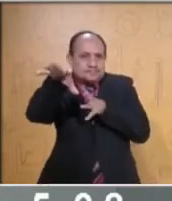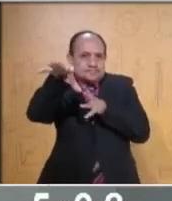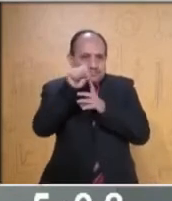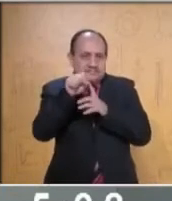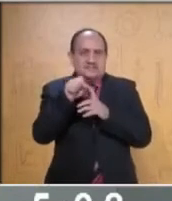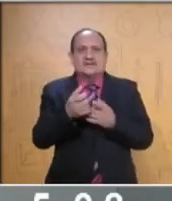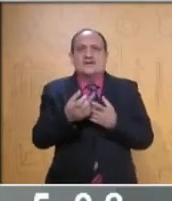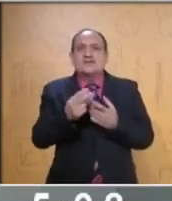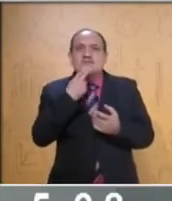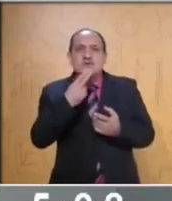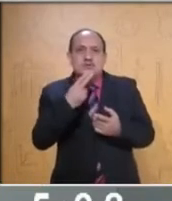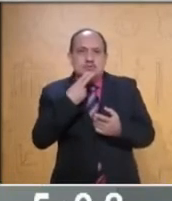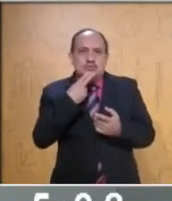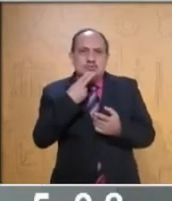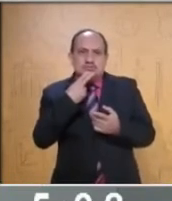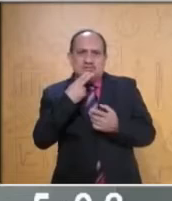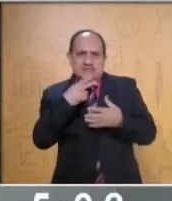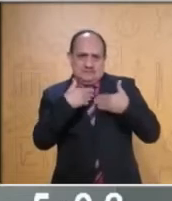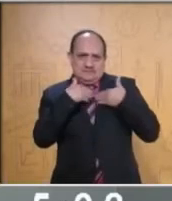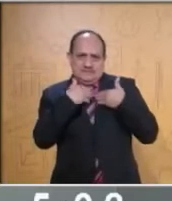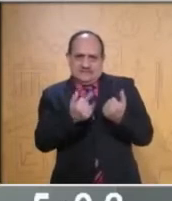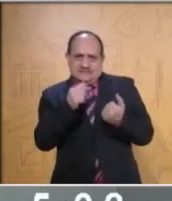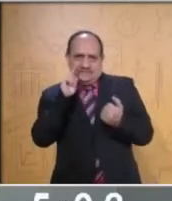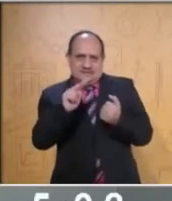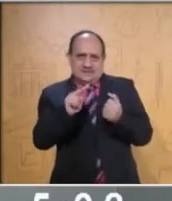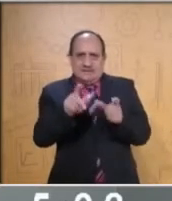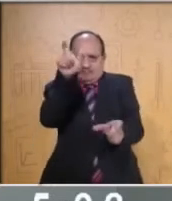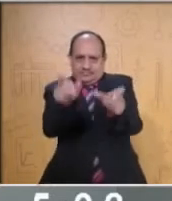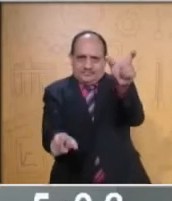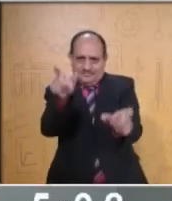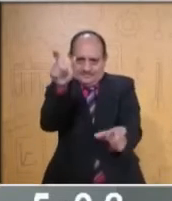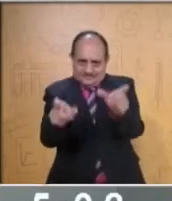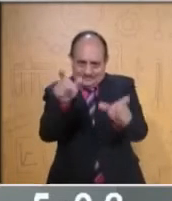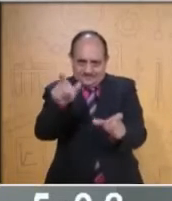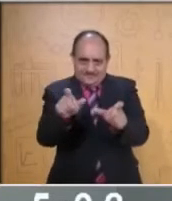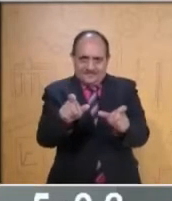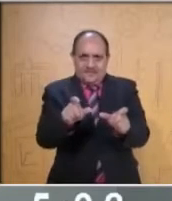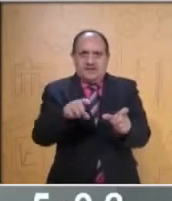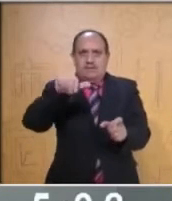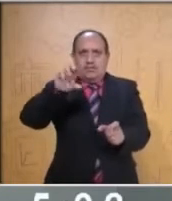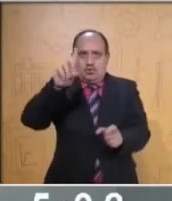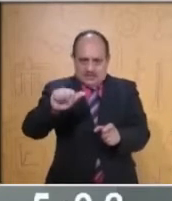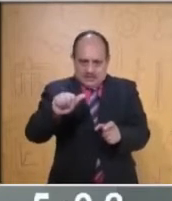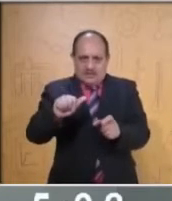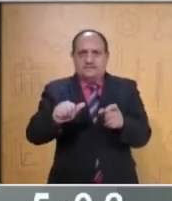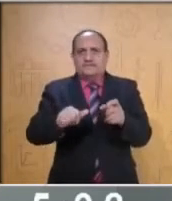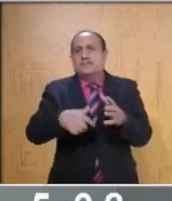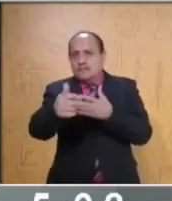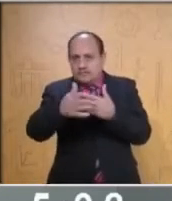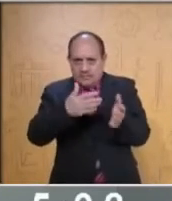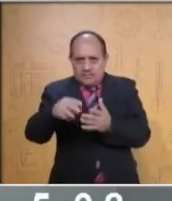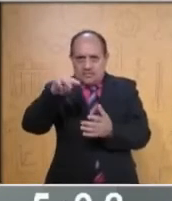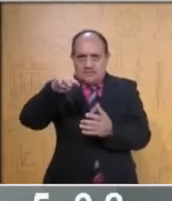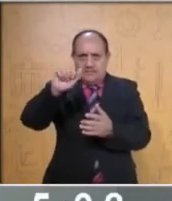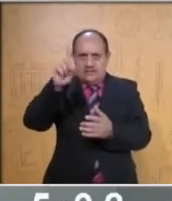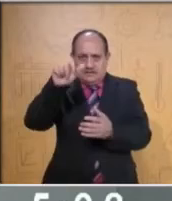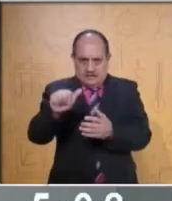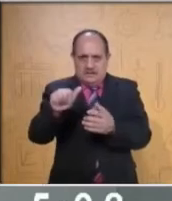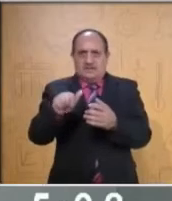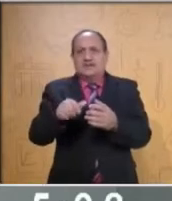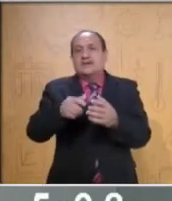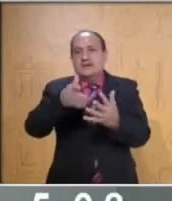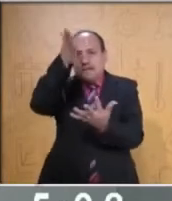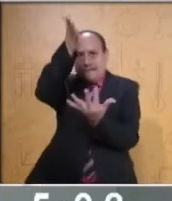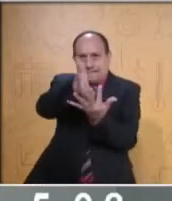es el uso e interpretación de las medidas de tendencia central, la moda, la media aritmética y la mediana,